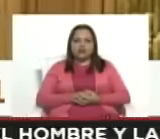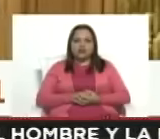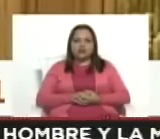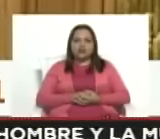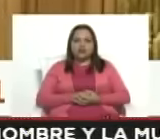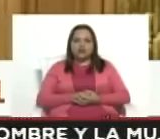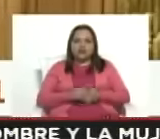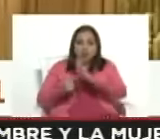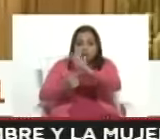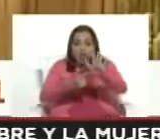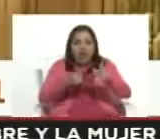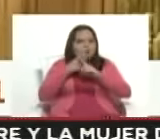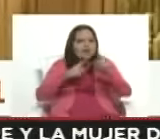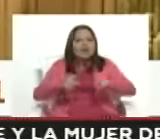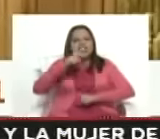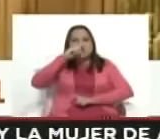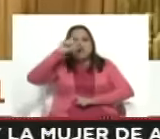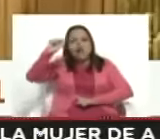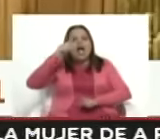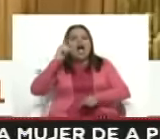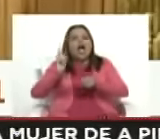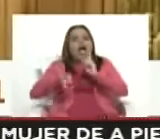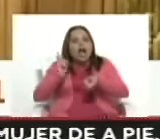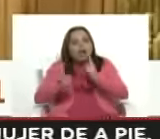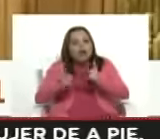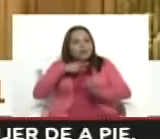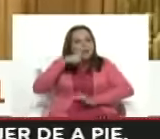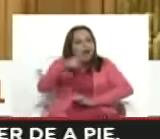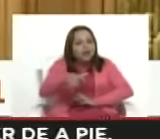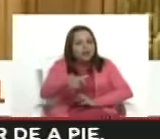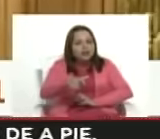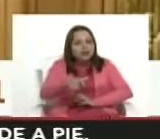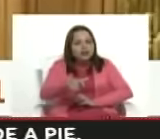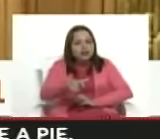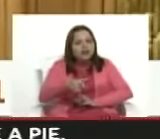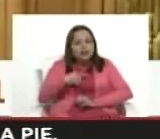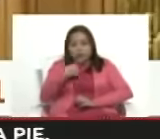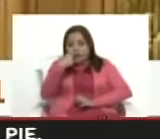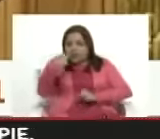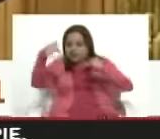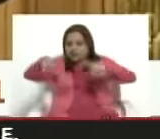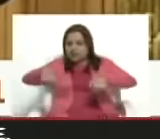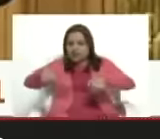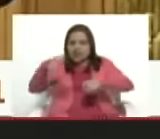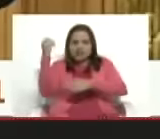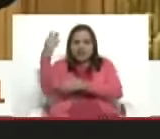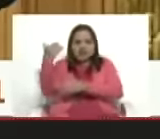Para demostrar, pero si a Nicolás le pasa algo, yo lo voy a decir aquí en esta asamblea.